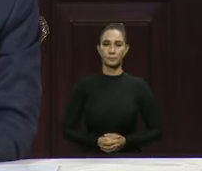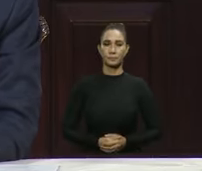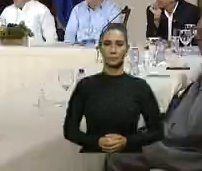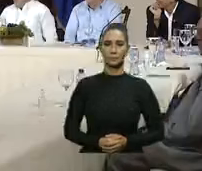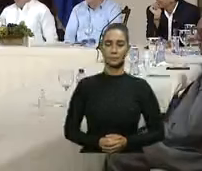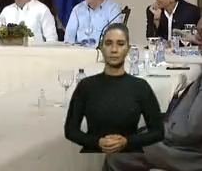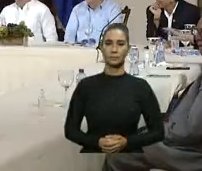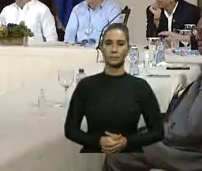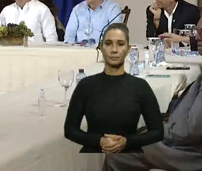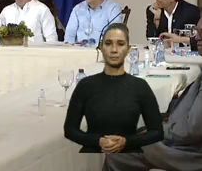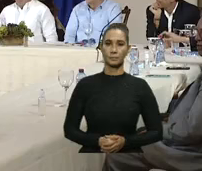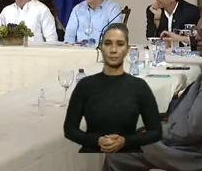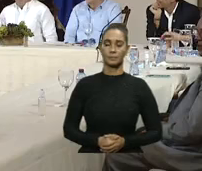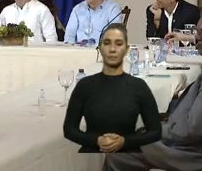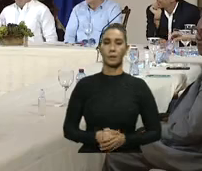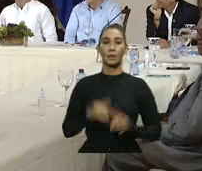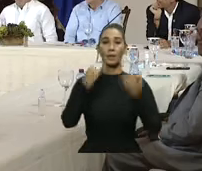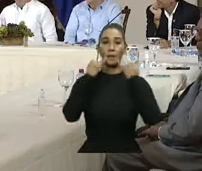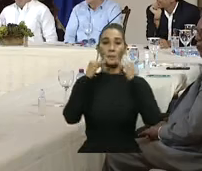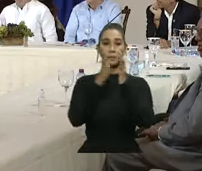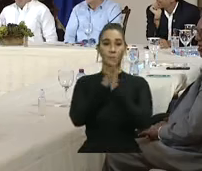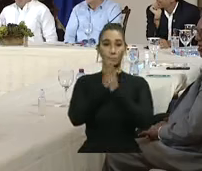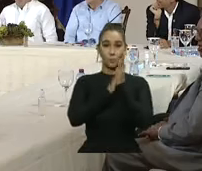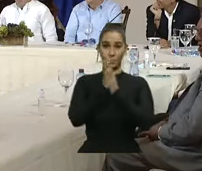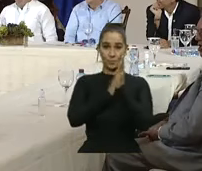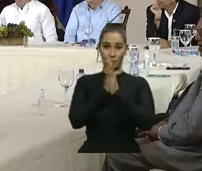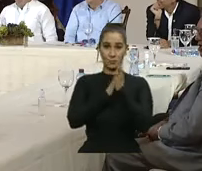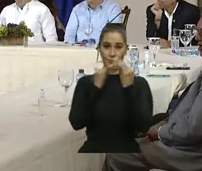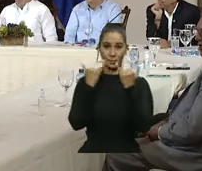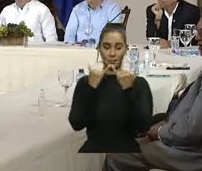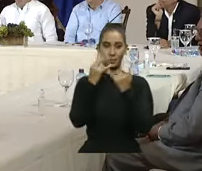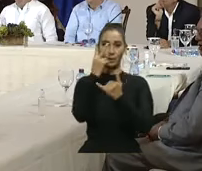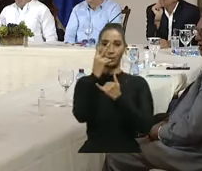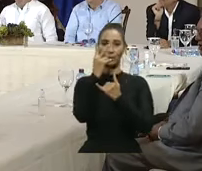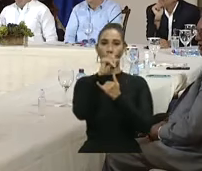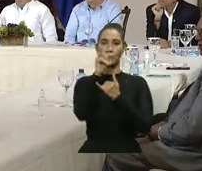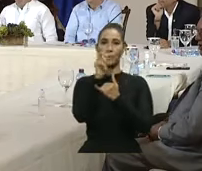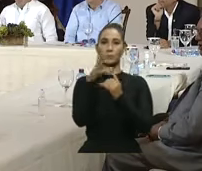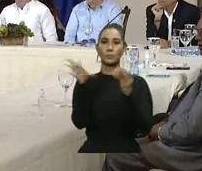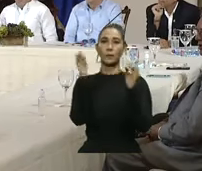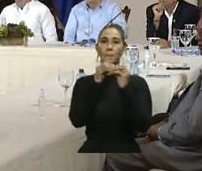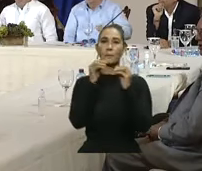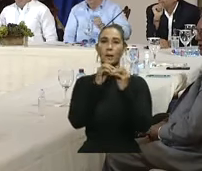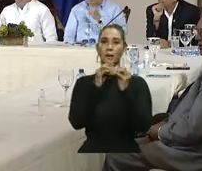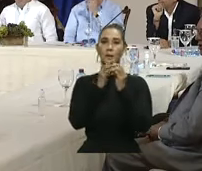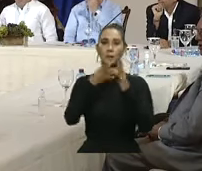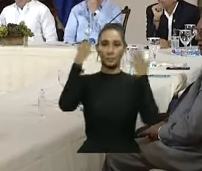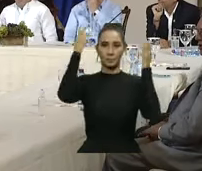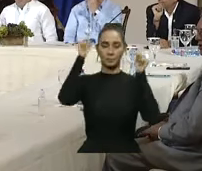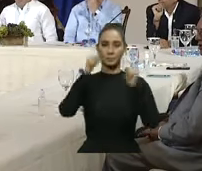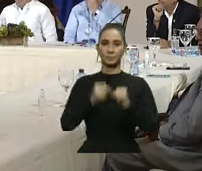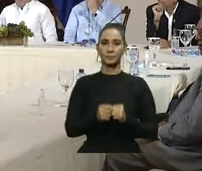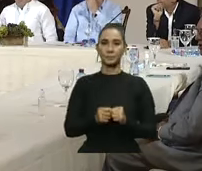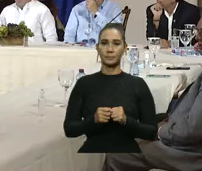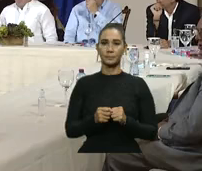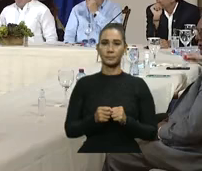La prensa está muy enérgica hoy. Vamos a ver dos preguntas más solicitadas por el señor presidente.